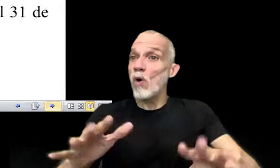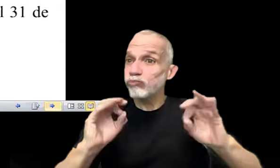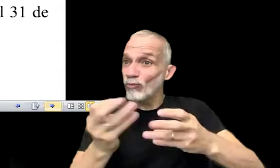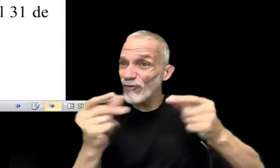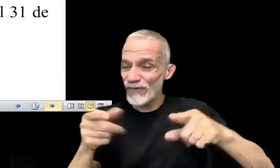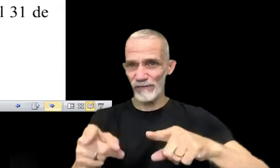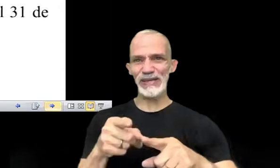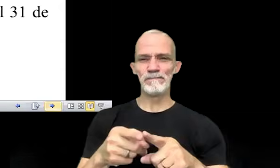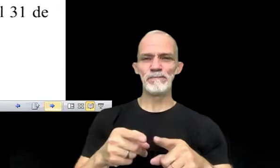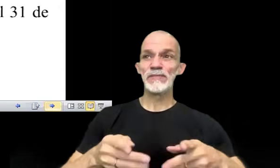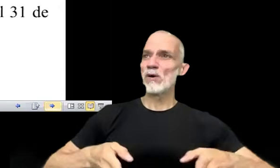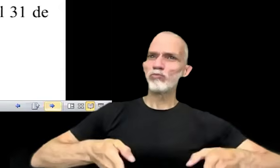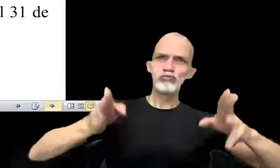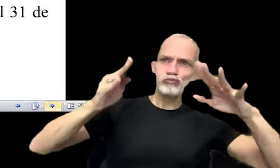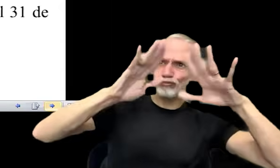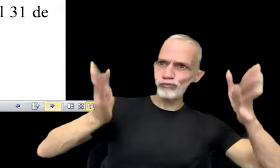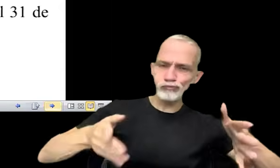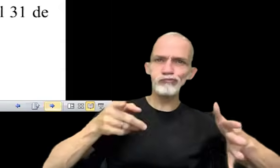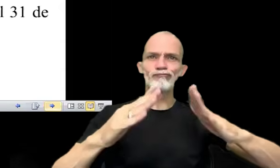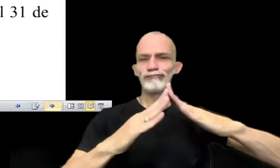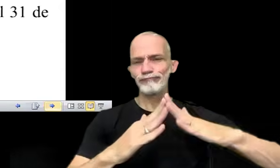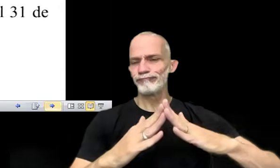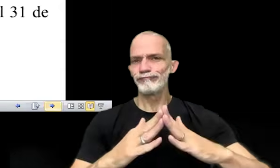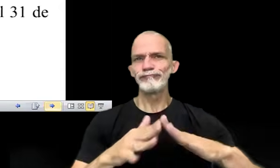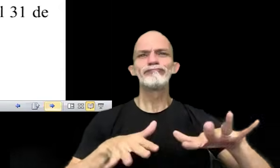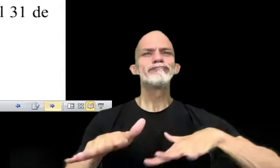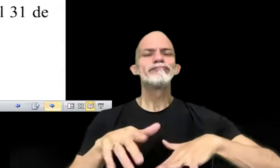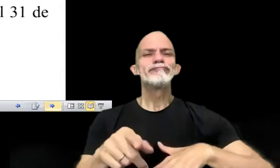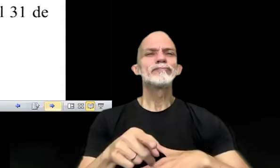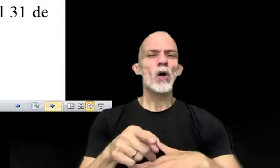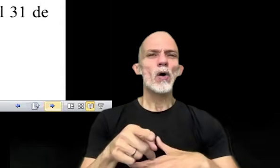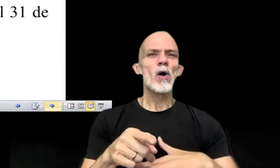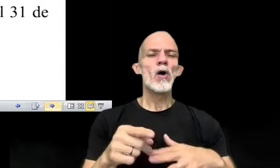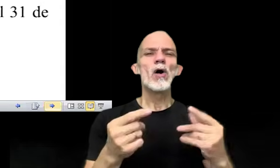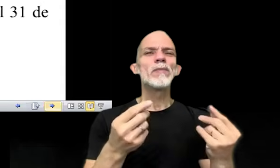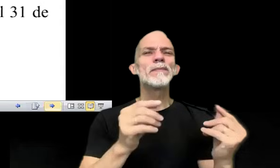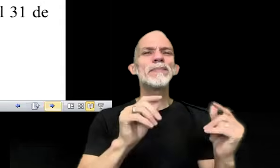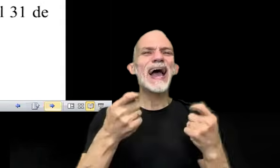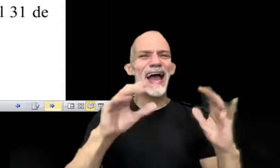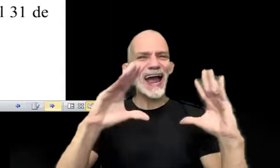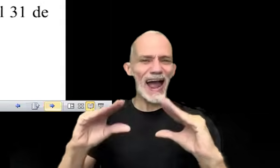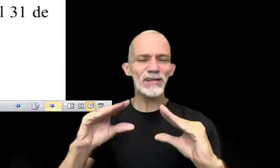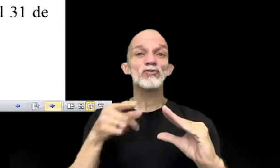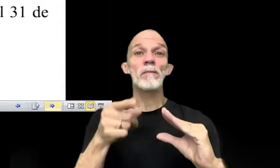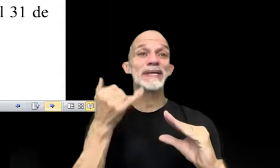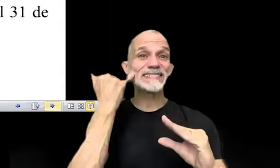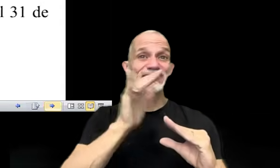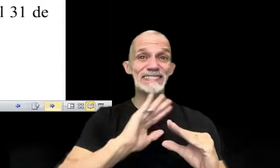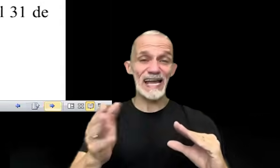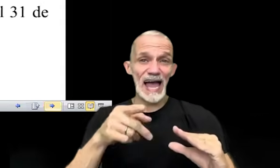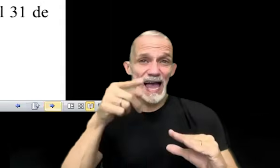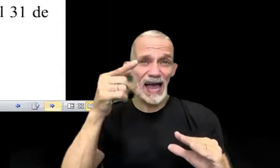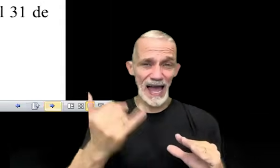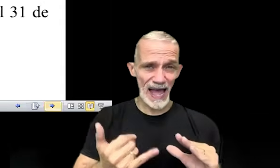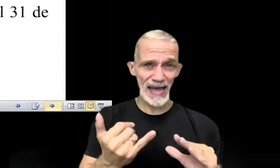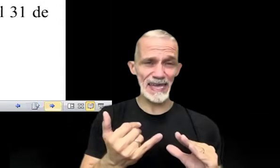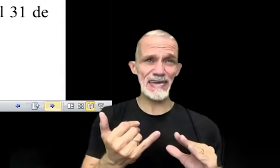obra. El inmueble se va a amortizar a partir del que el mismo es